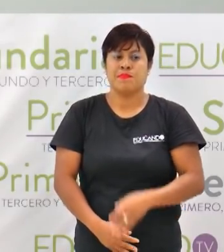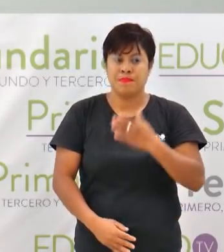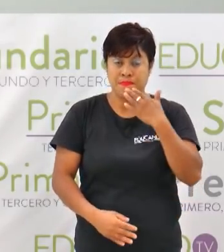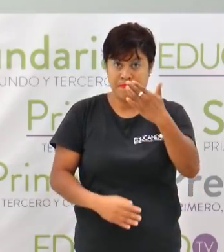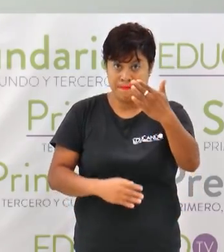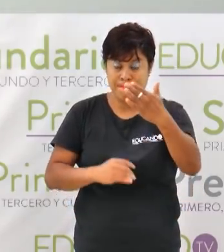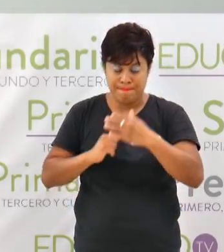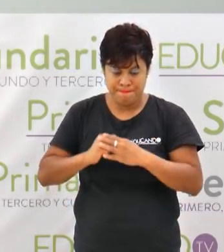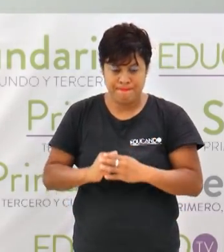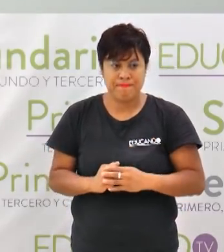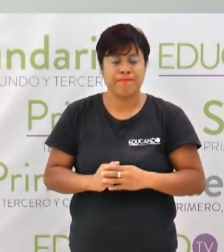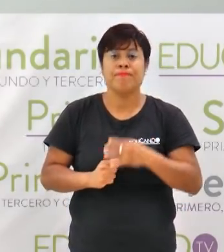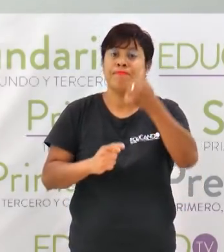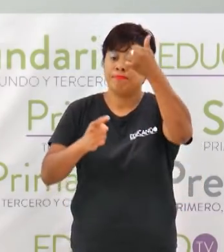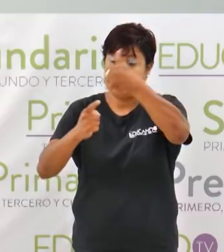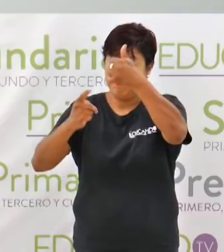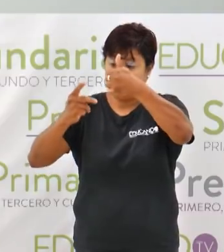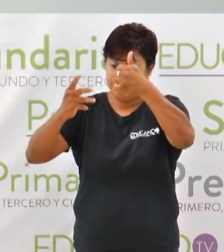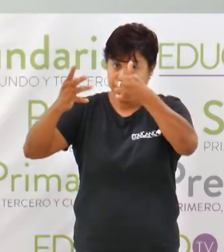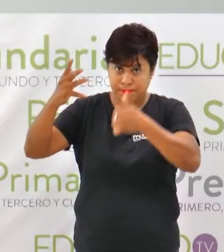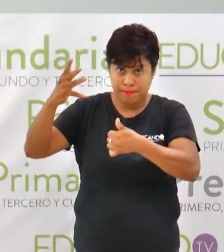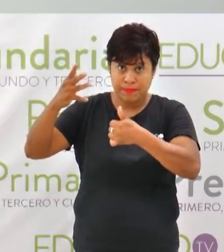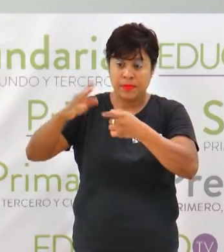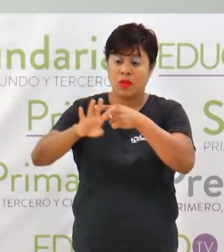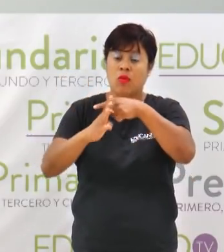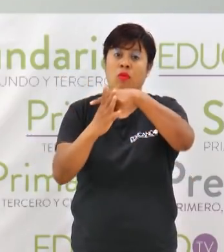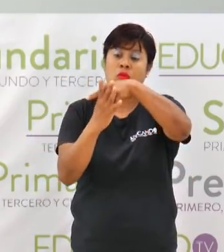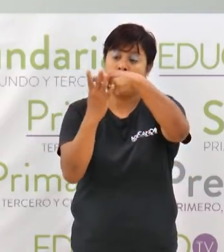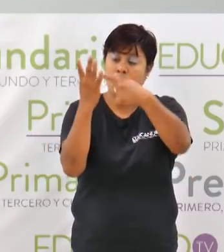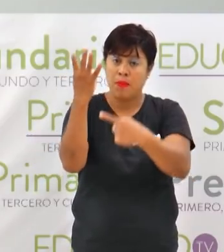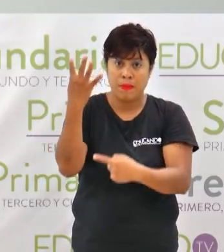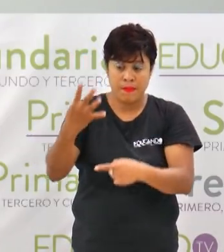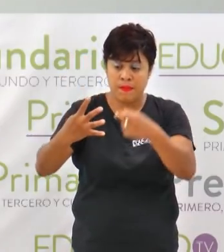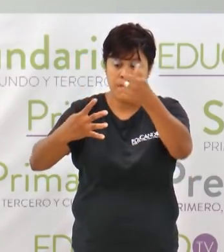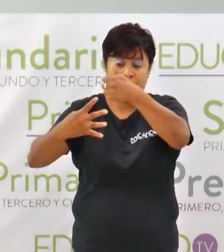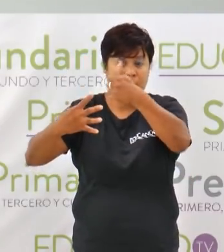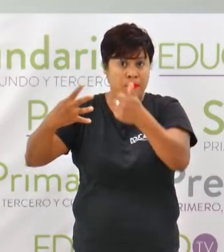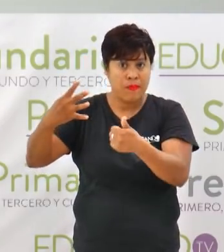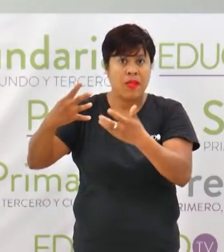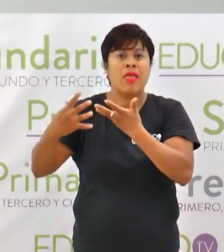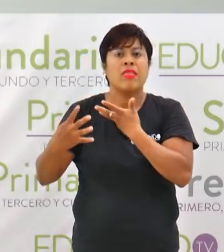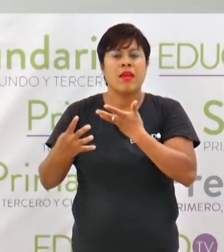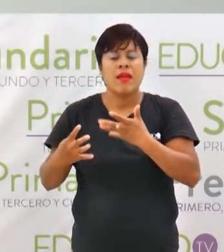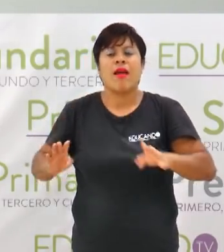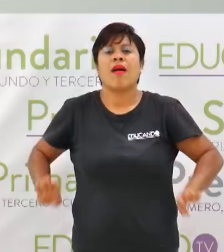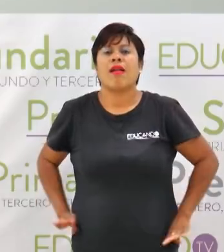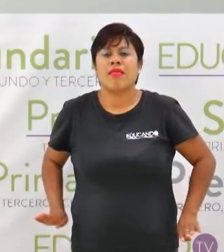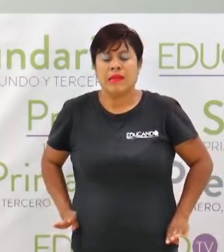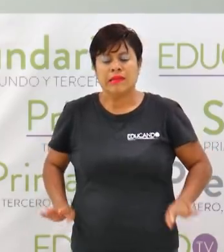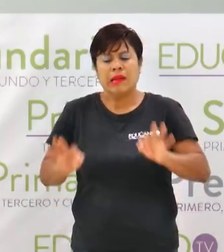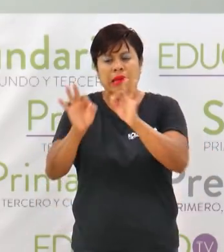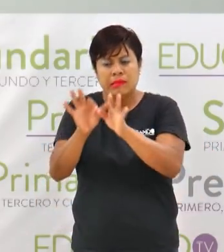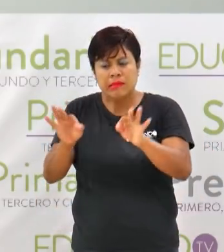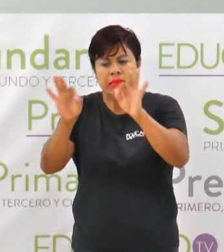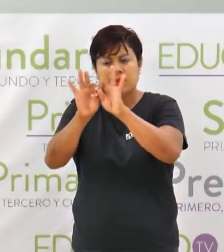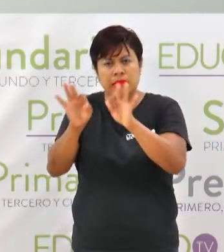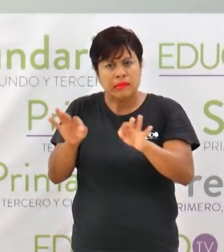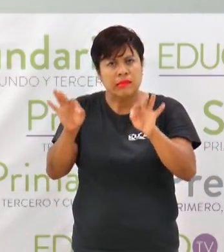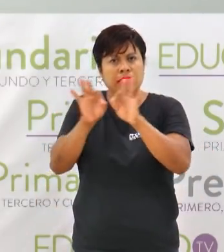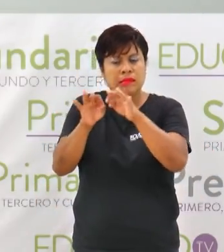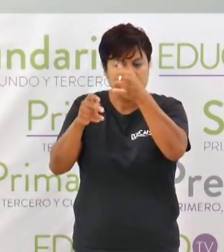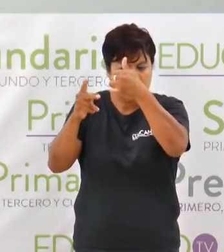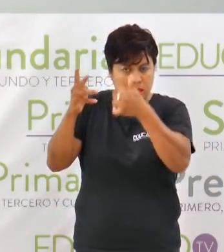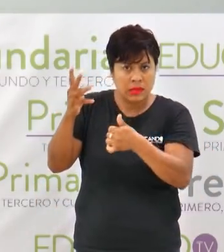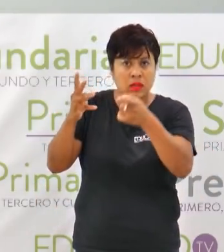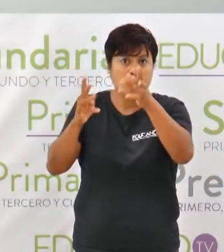¿Bien? Cada uno de estos 4 tiene características importantes, pero tú ya conoces que